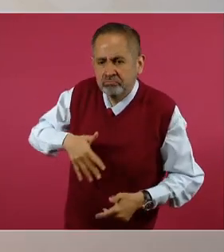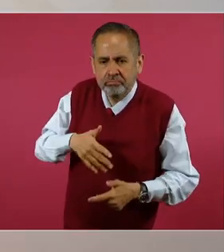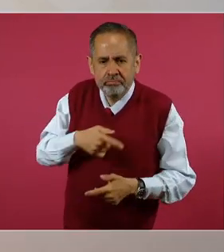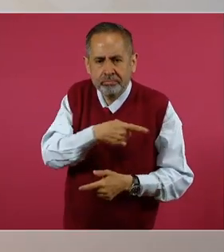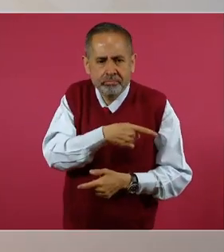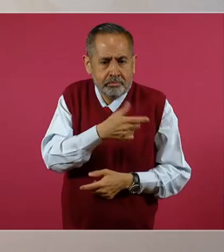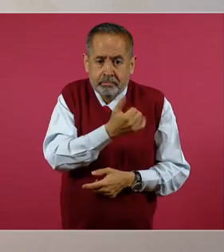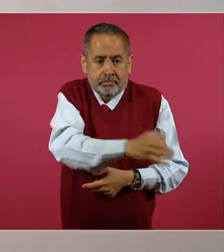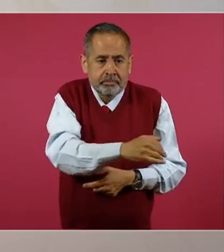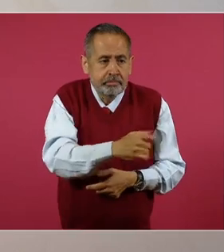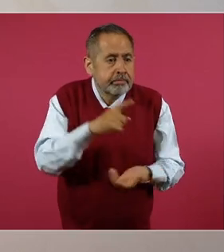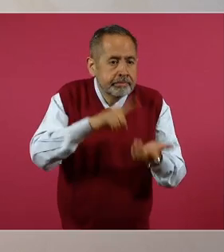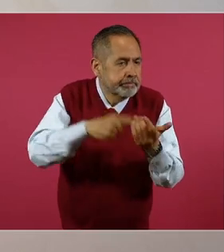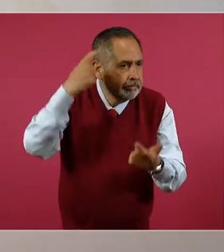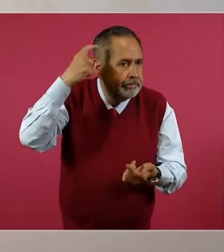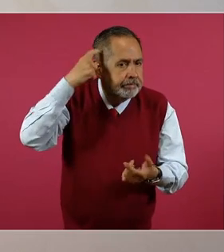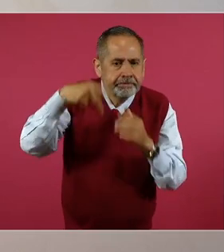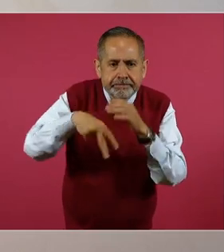directa